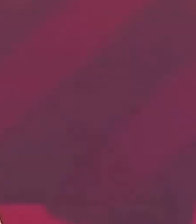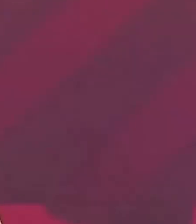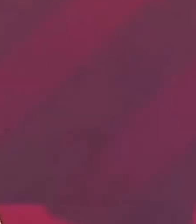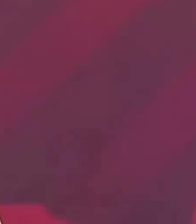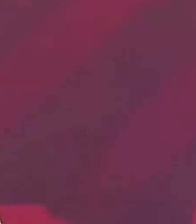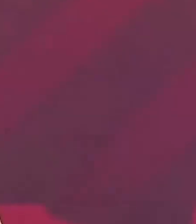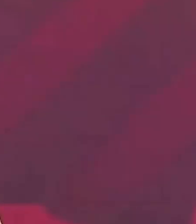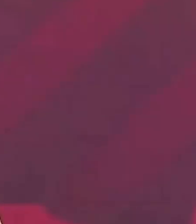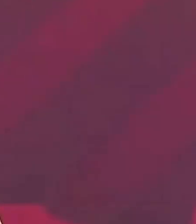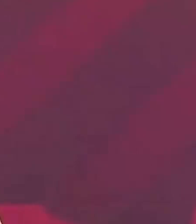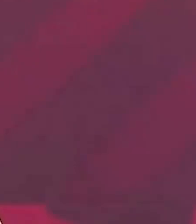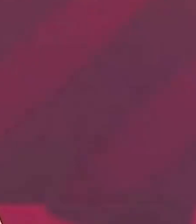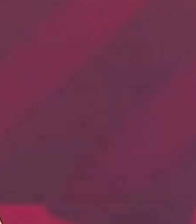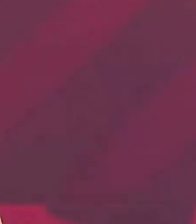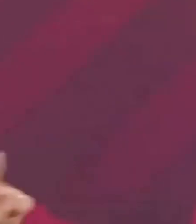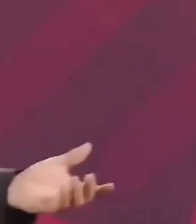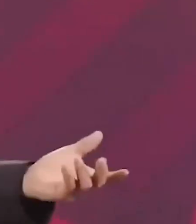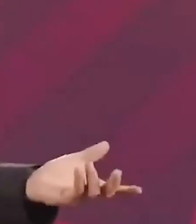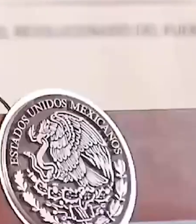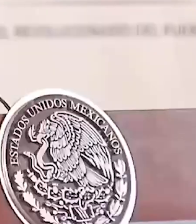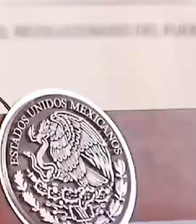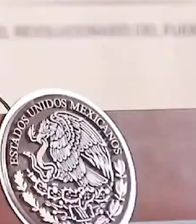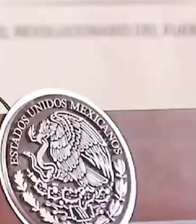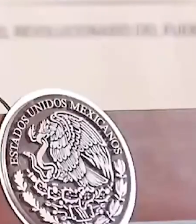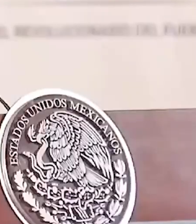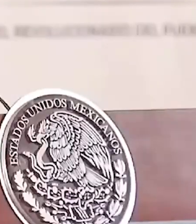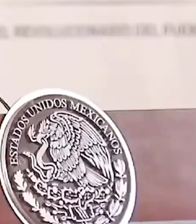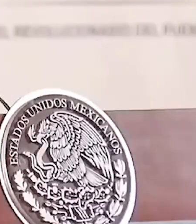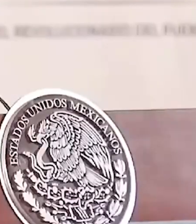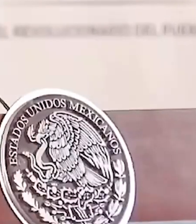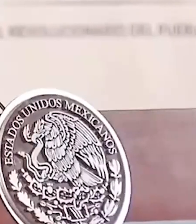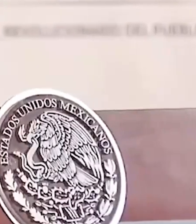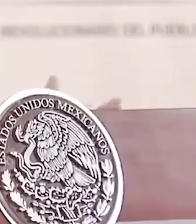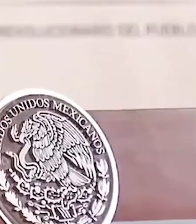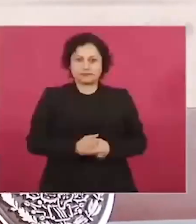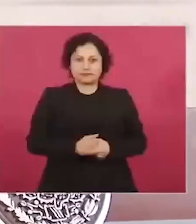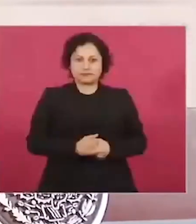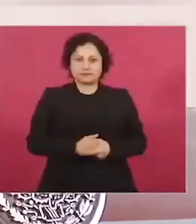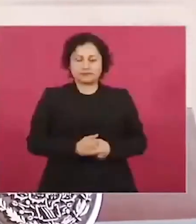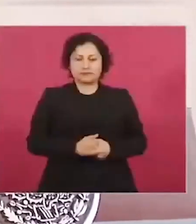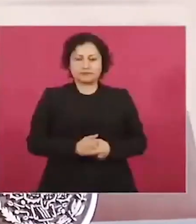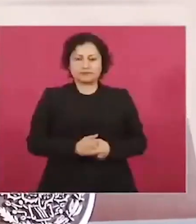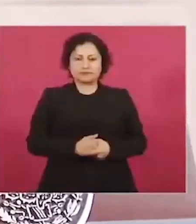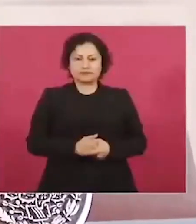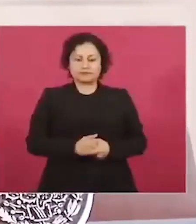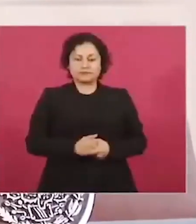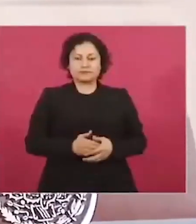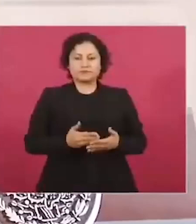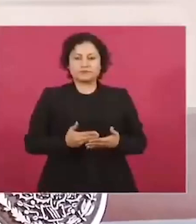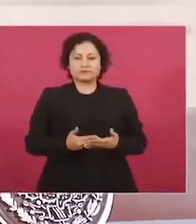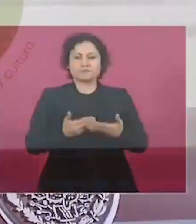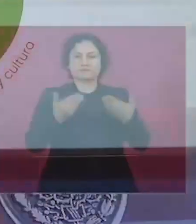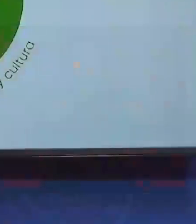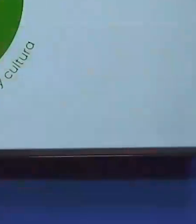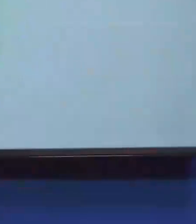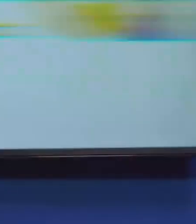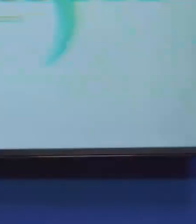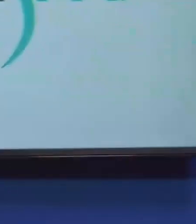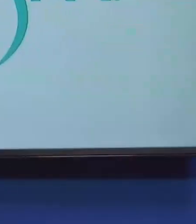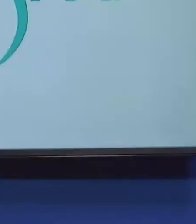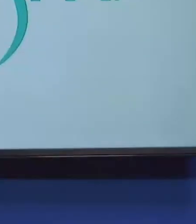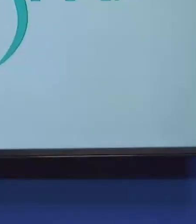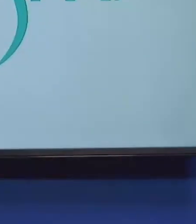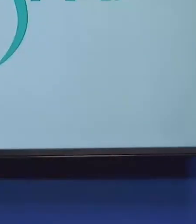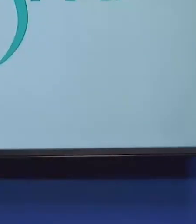de las iniciativas presentadas, Priscila. También señalas que finalmente las propuestas para reformar a las autoridades electorales y también